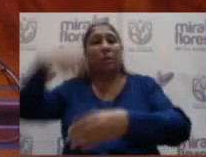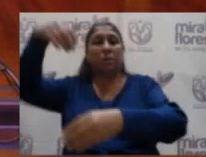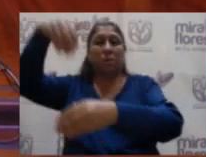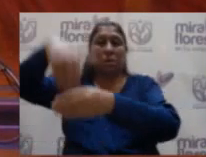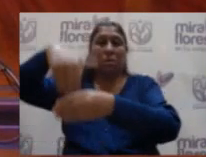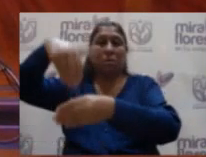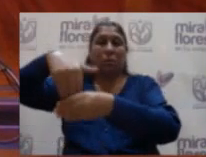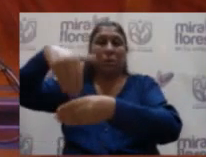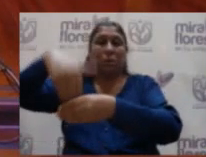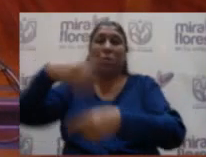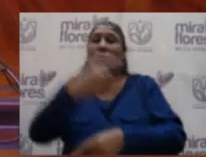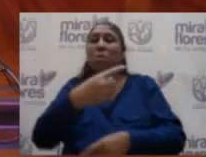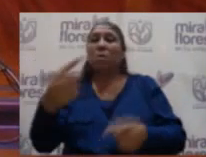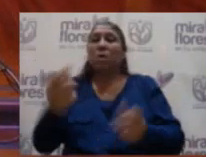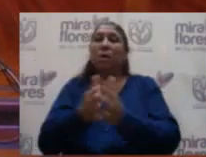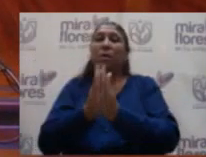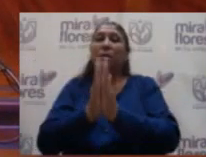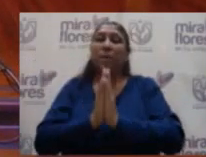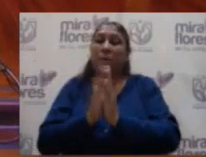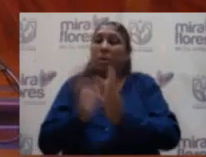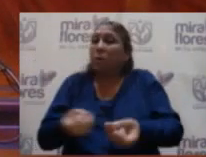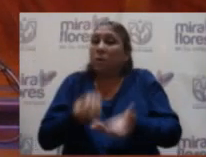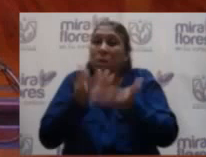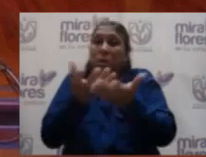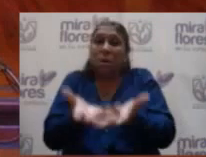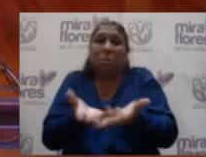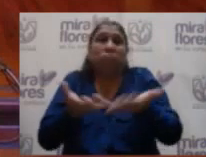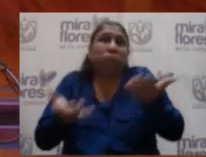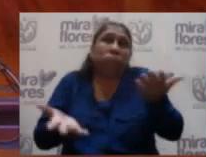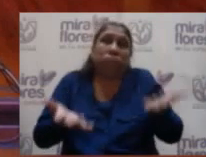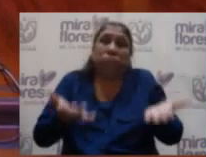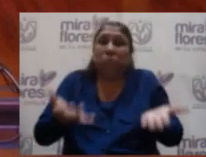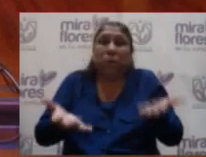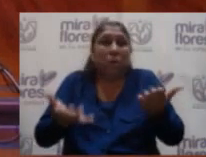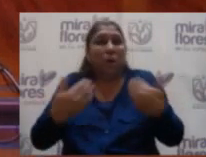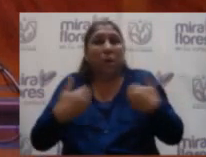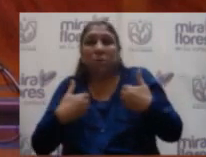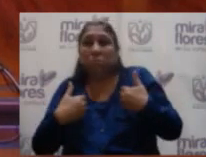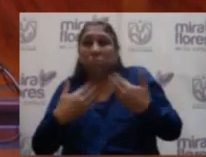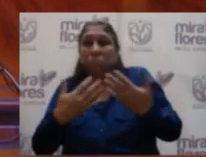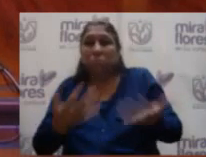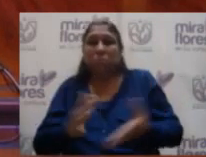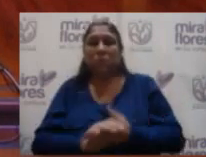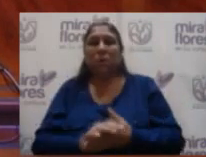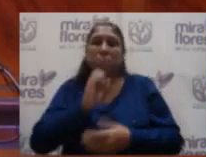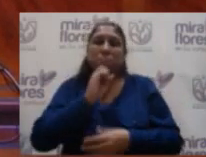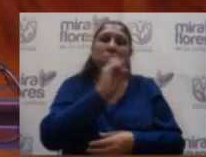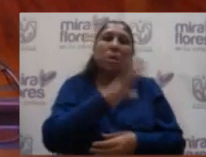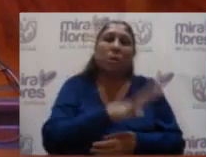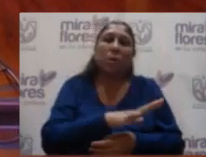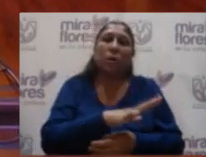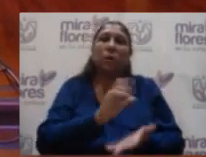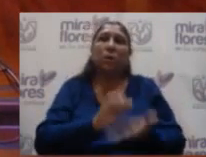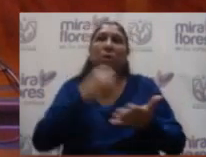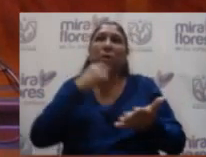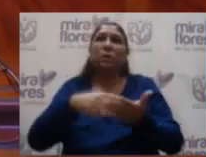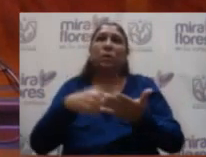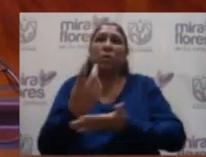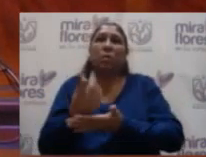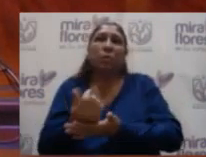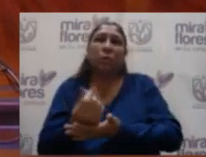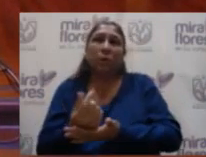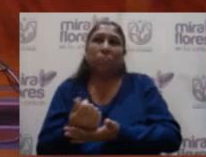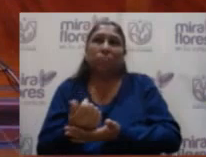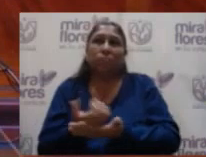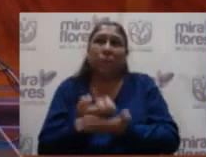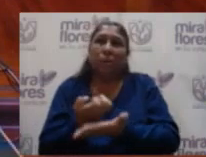votación cada pedido que hubiera, entonces de repente tendría que leerlo. Pero lo que sucede, esto es por economía procesal,